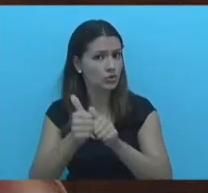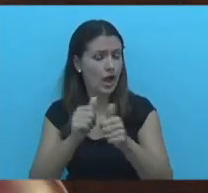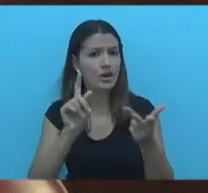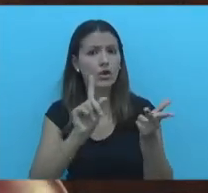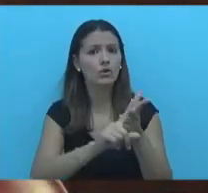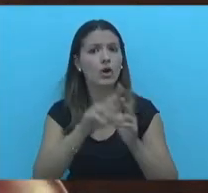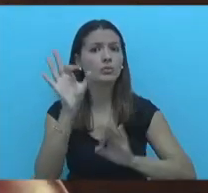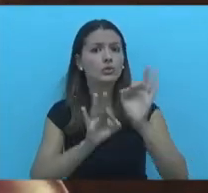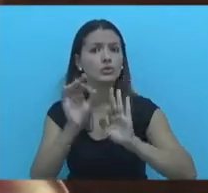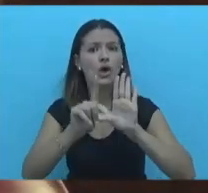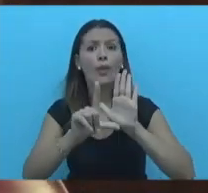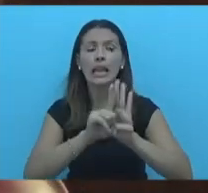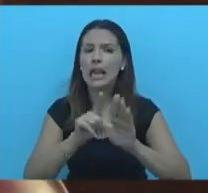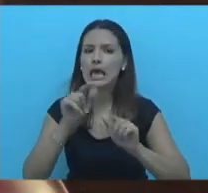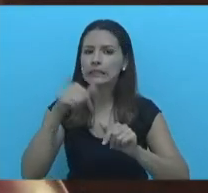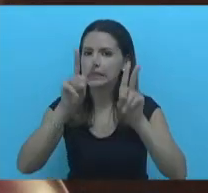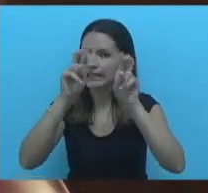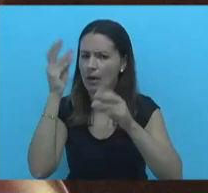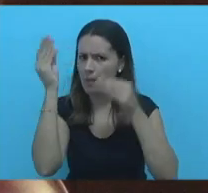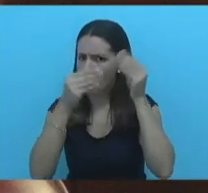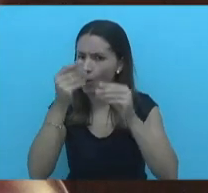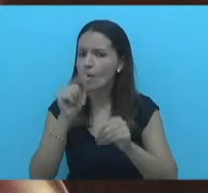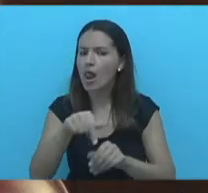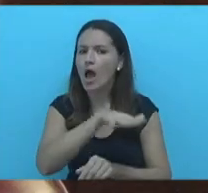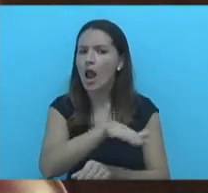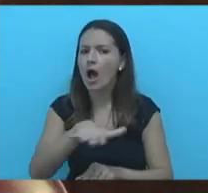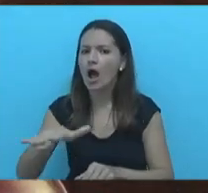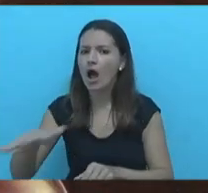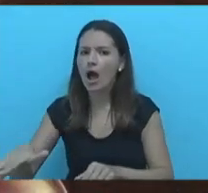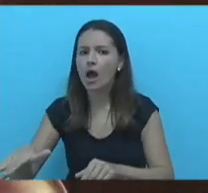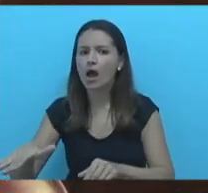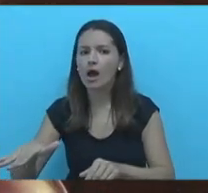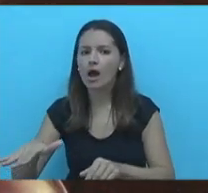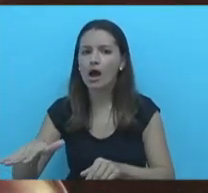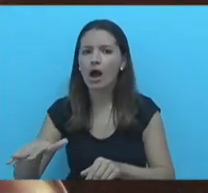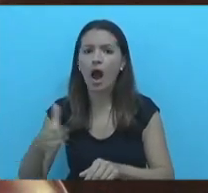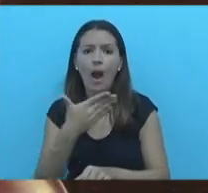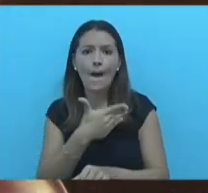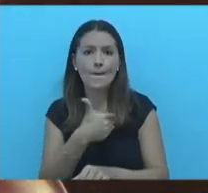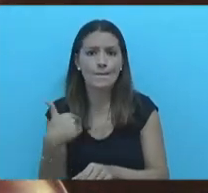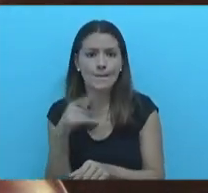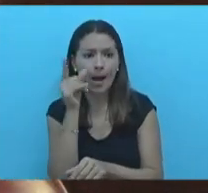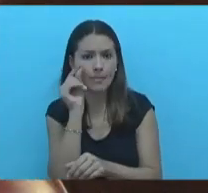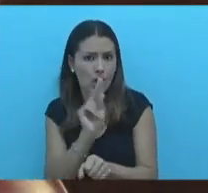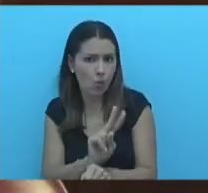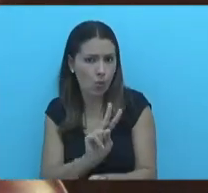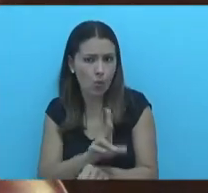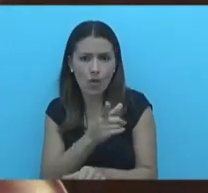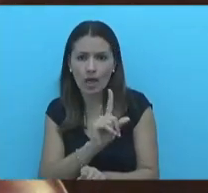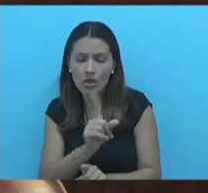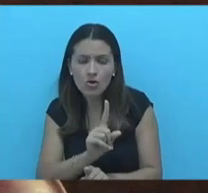que son los niños y niñas en situaciones sin cuidados parentales, con medidas